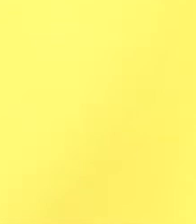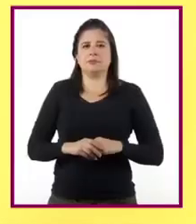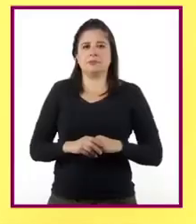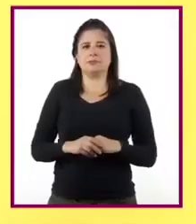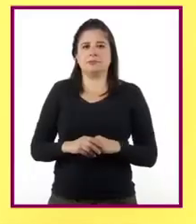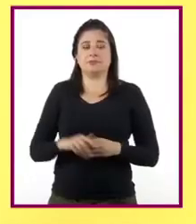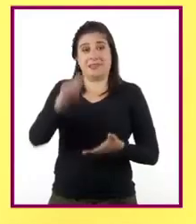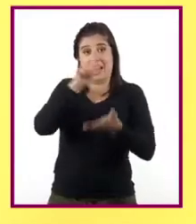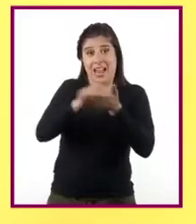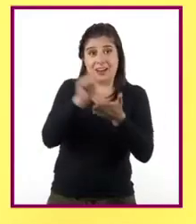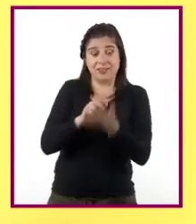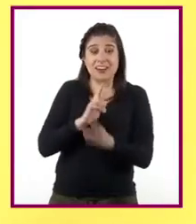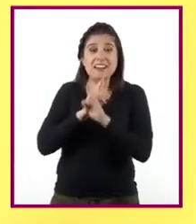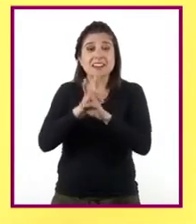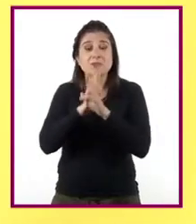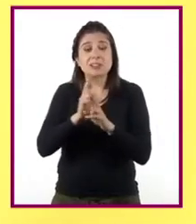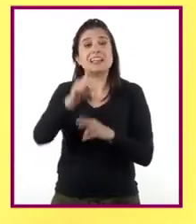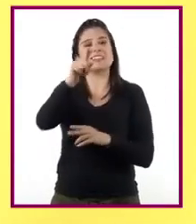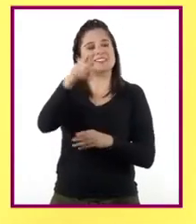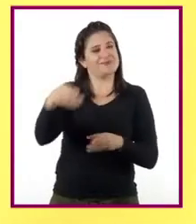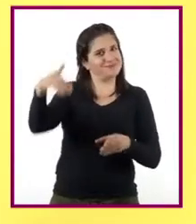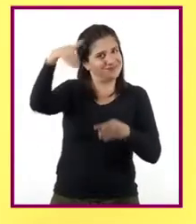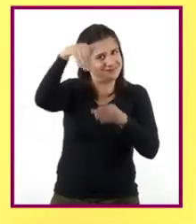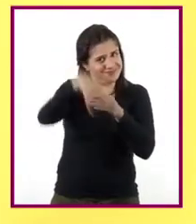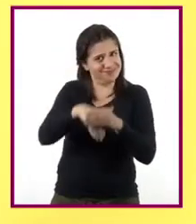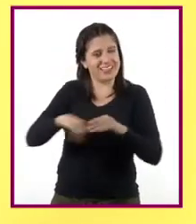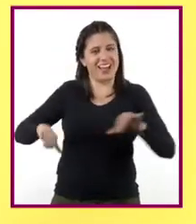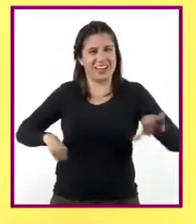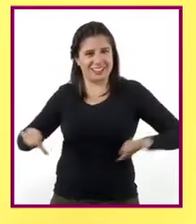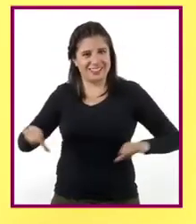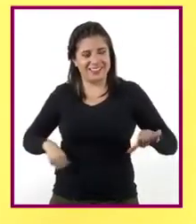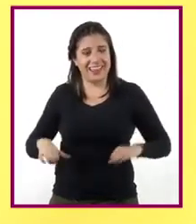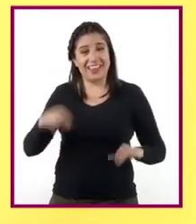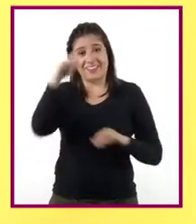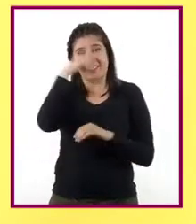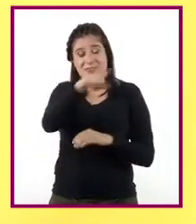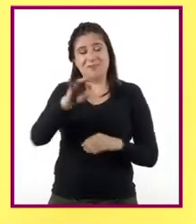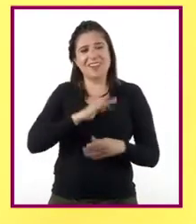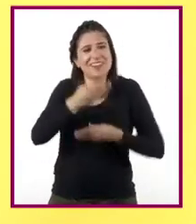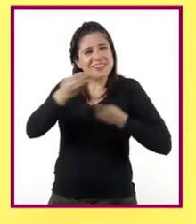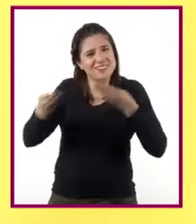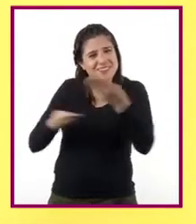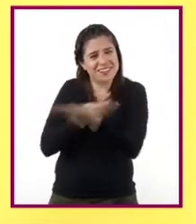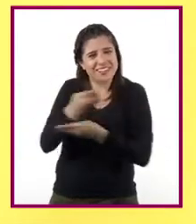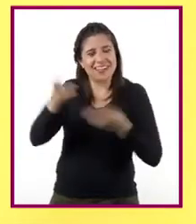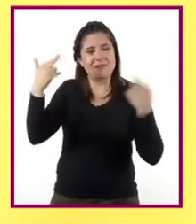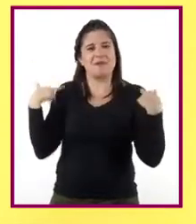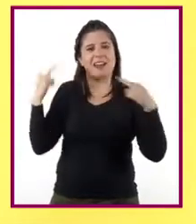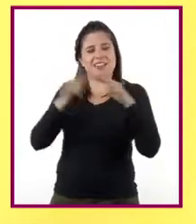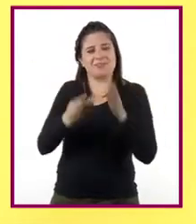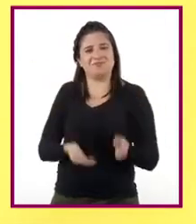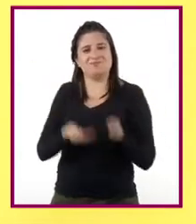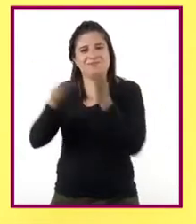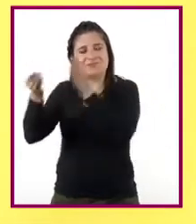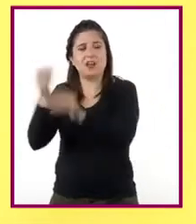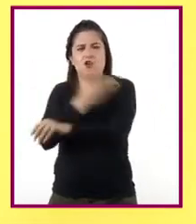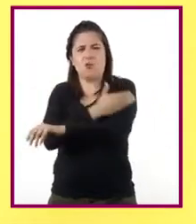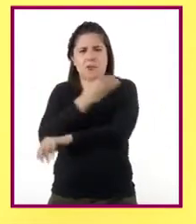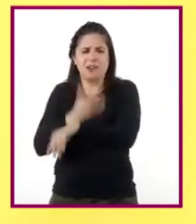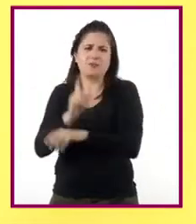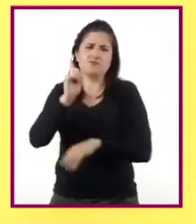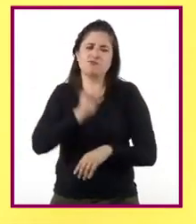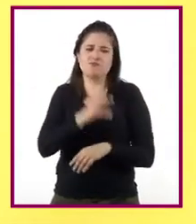Anoten sus respuestas e intégrenlas a su carpeta de experiencias para que puedan compartirlas con su docente, compañeras y